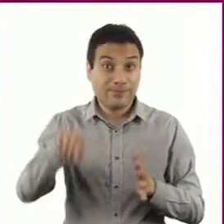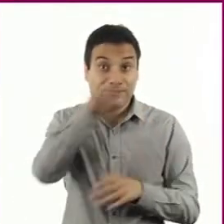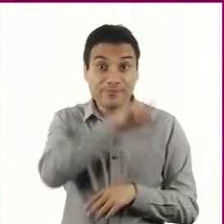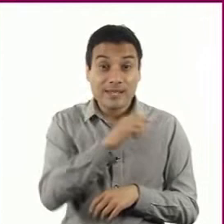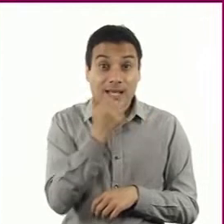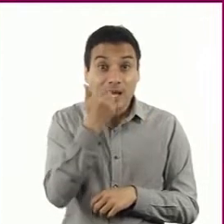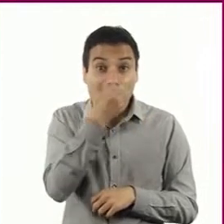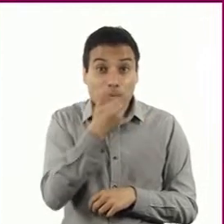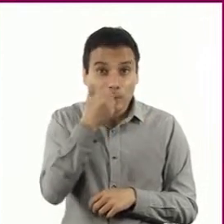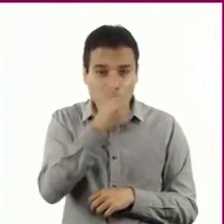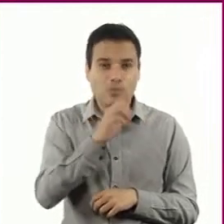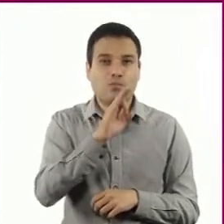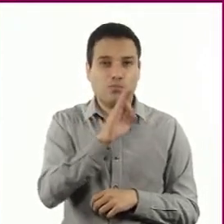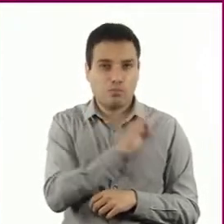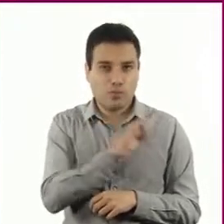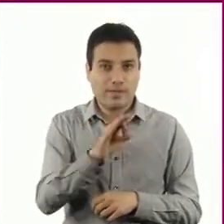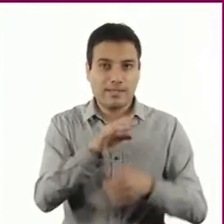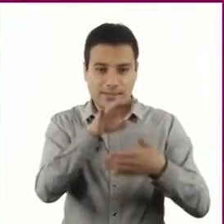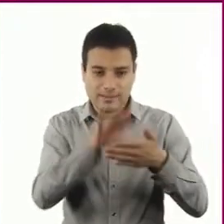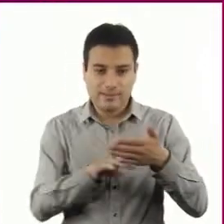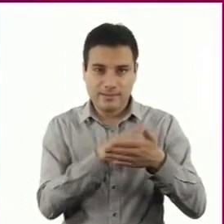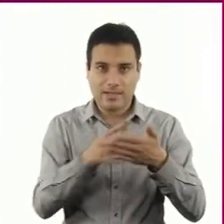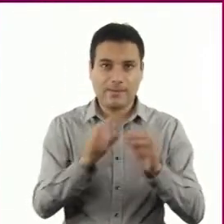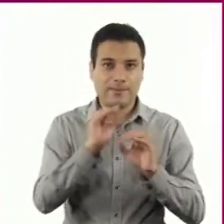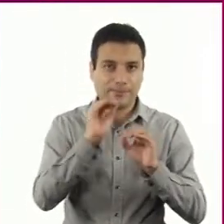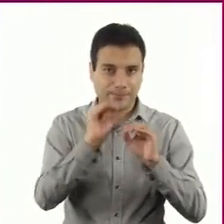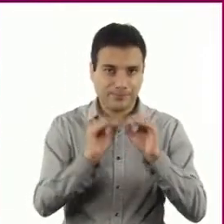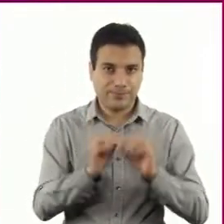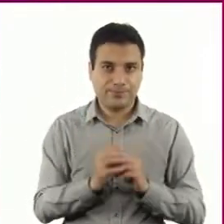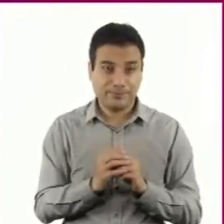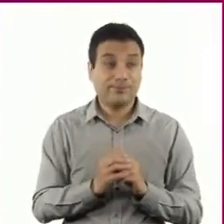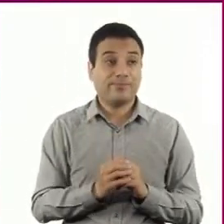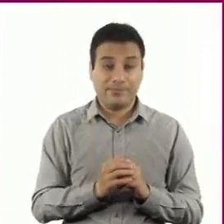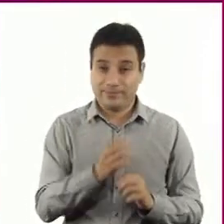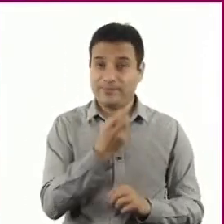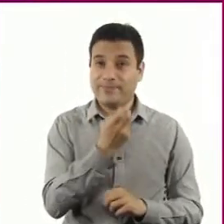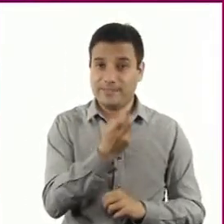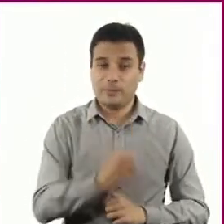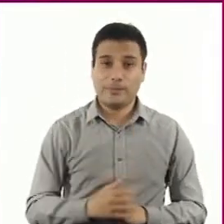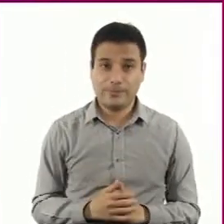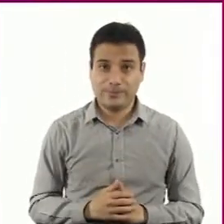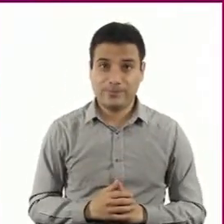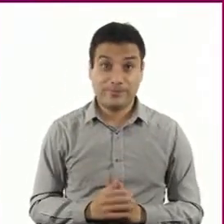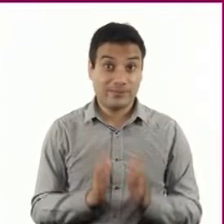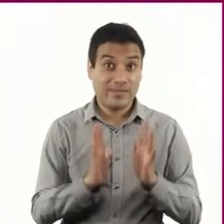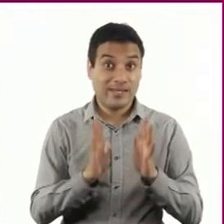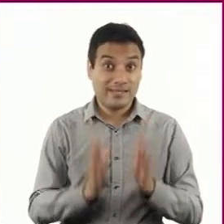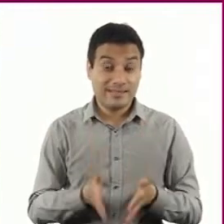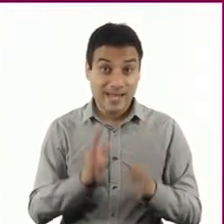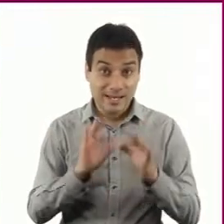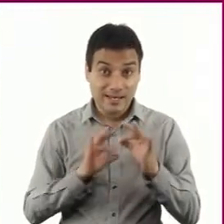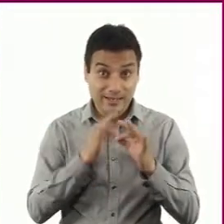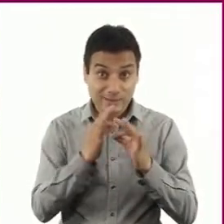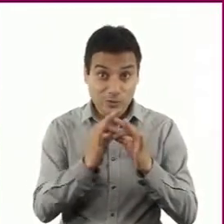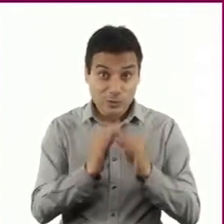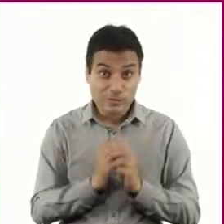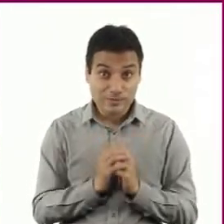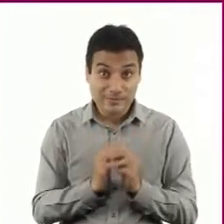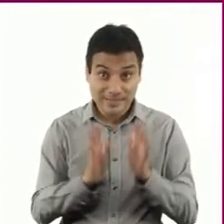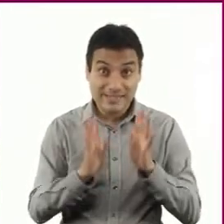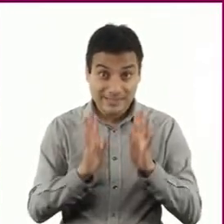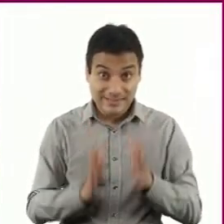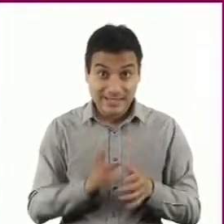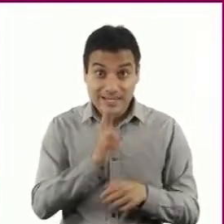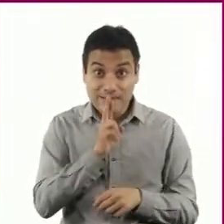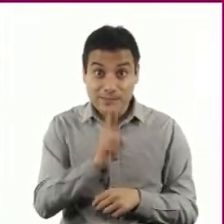alumnos podrán completar la tabla de datos. Así es, Leslie. ¿Están listas y listos? ¿Ya pudieron completar